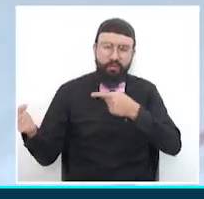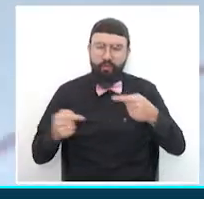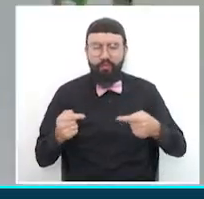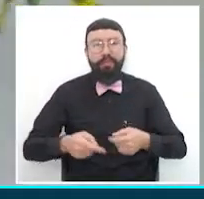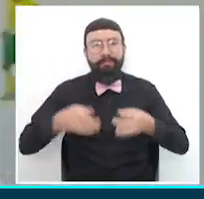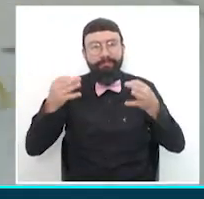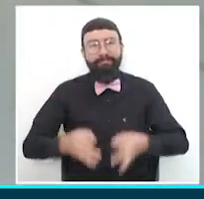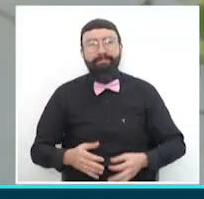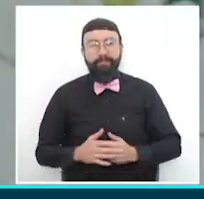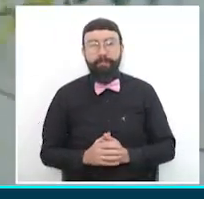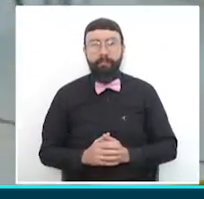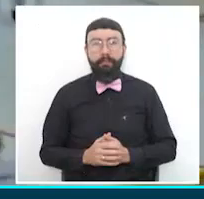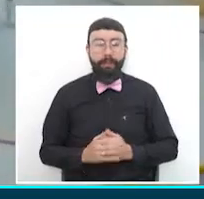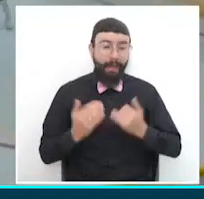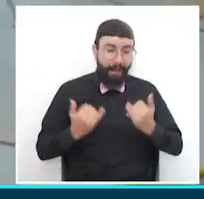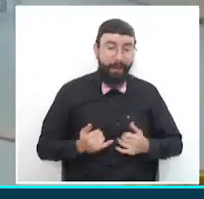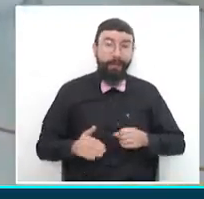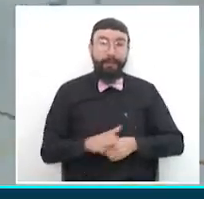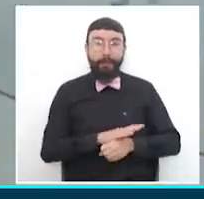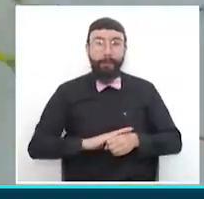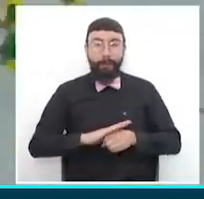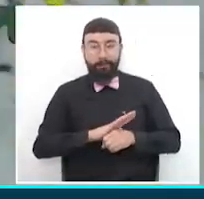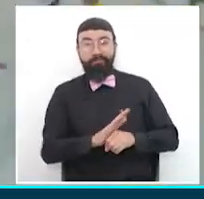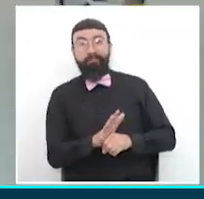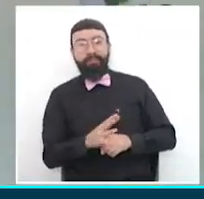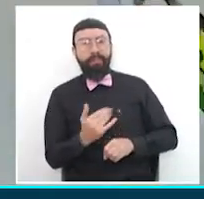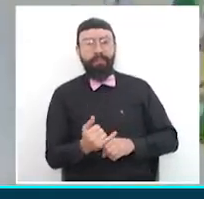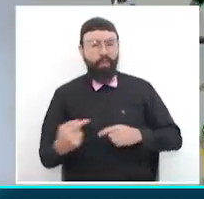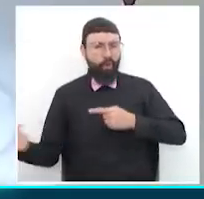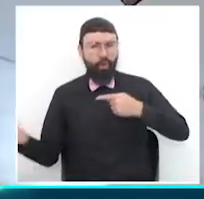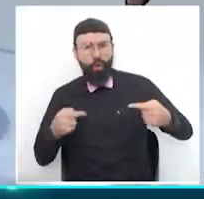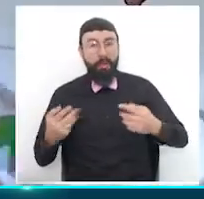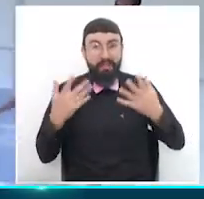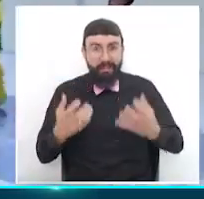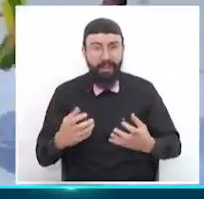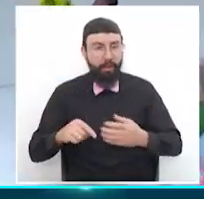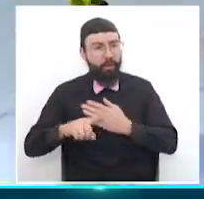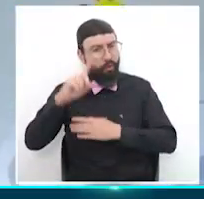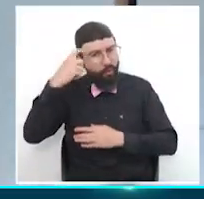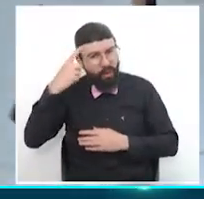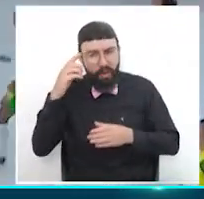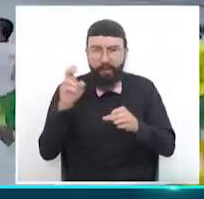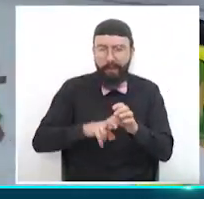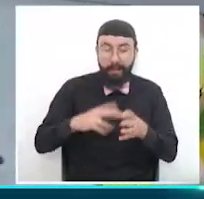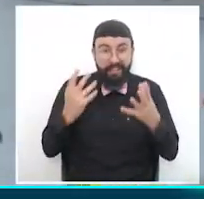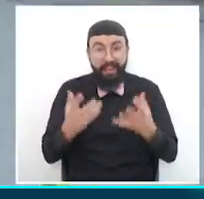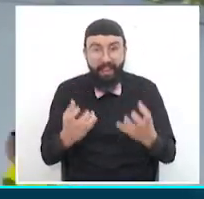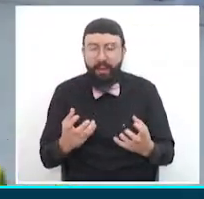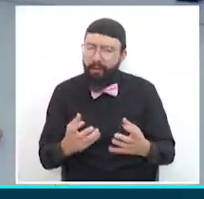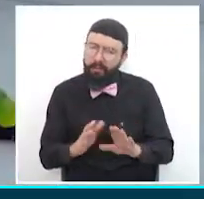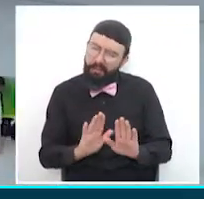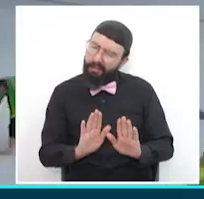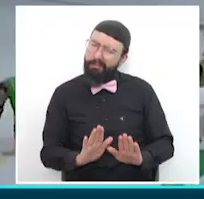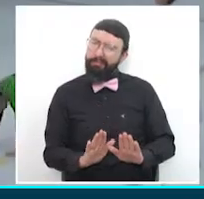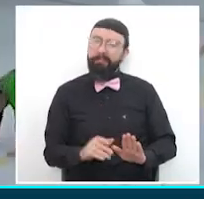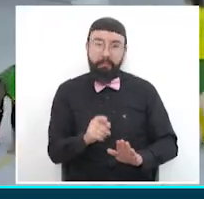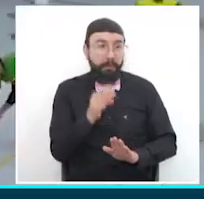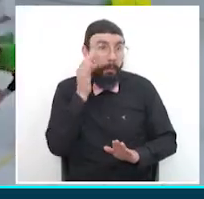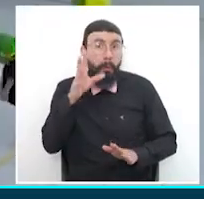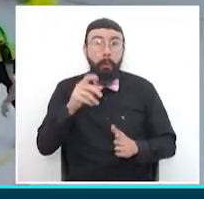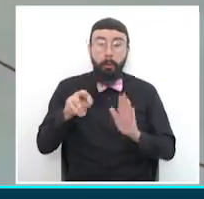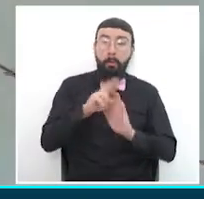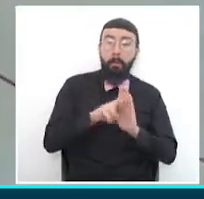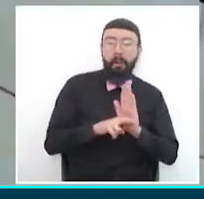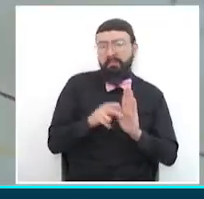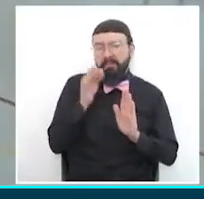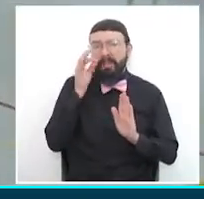En las actuales circunstancias, competir no es una prioridad ni para el gobierno ni para la federación. Si se aprueban los protocolos, podría darse un